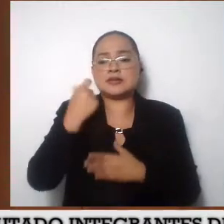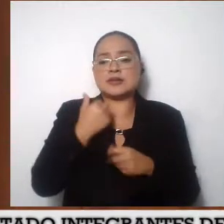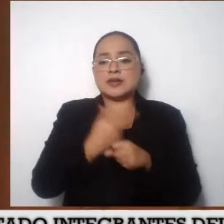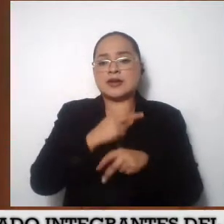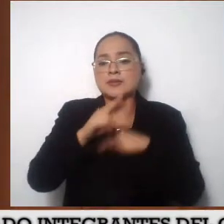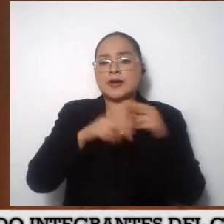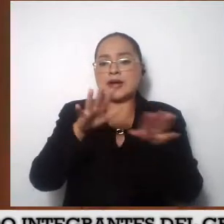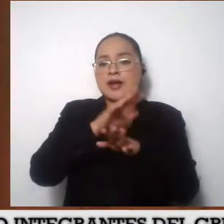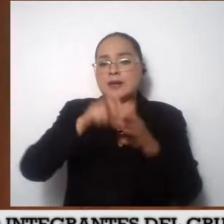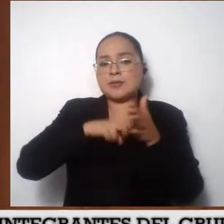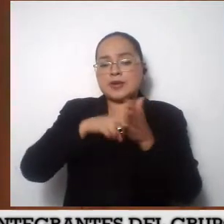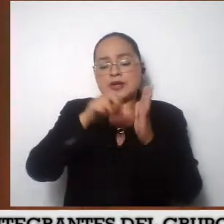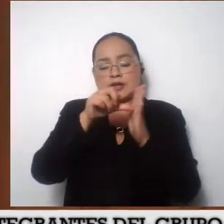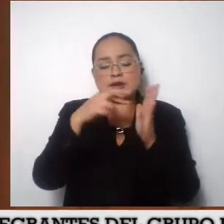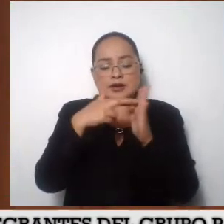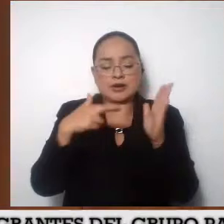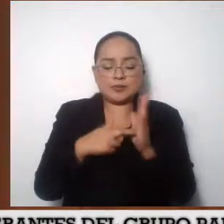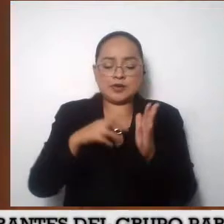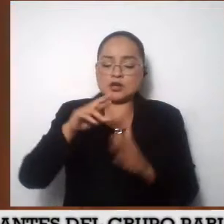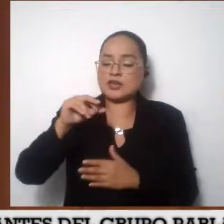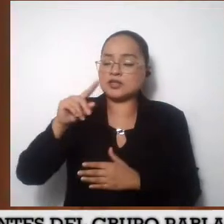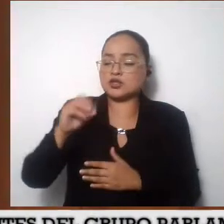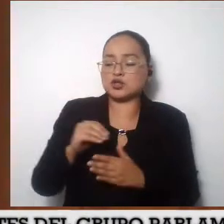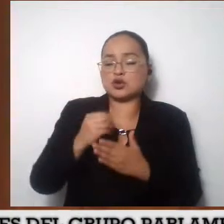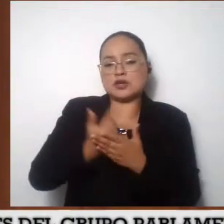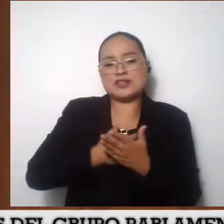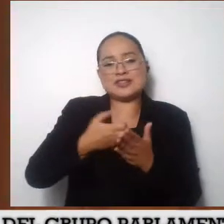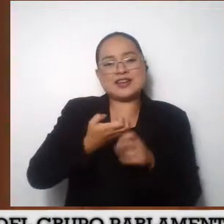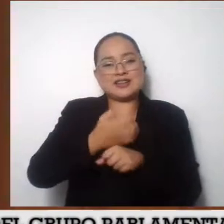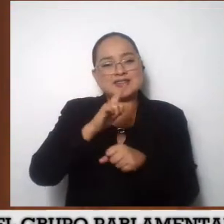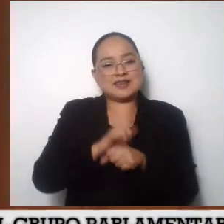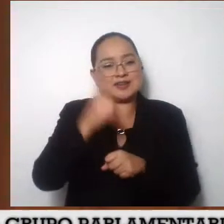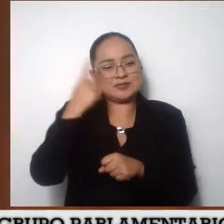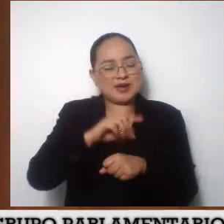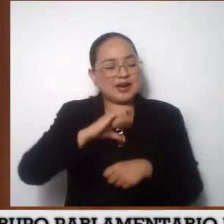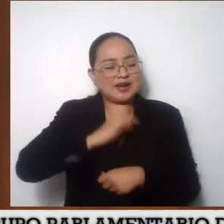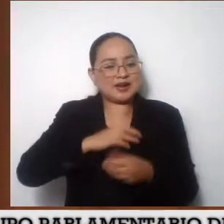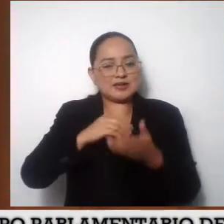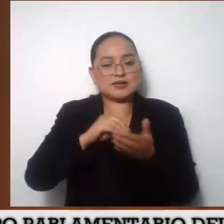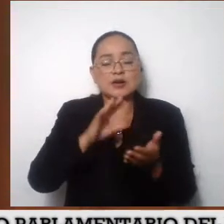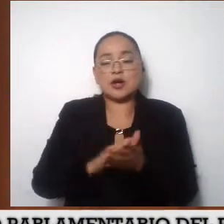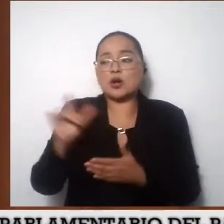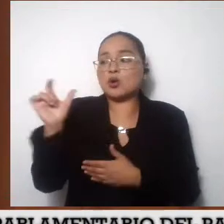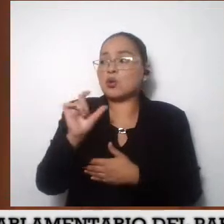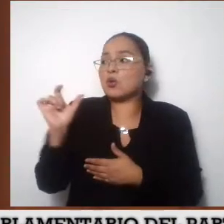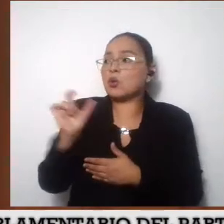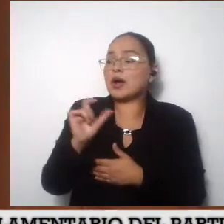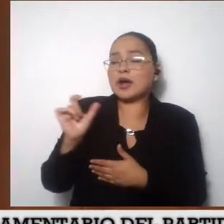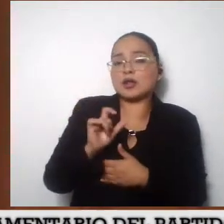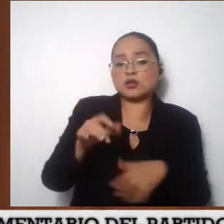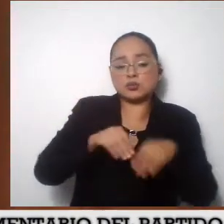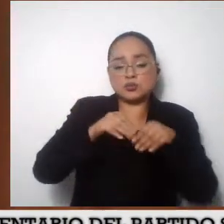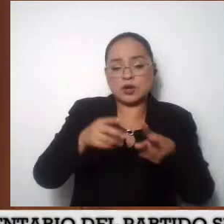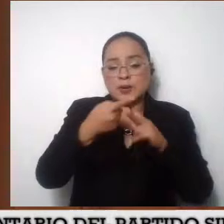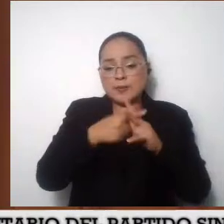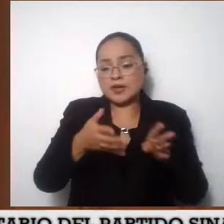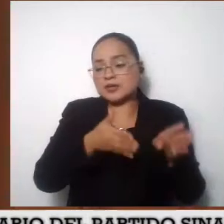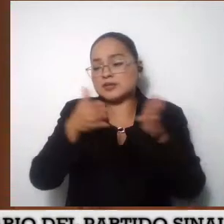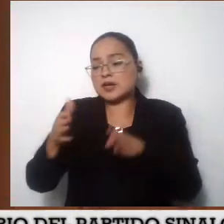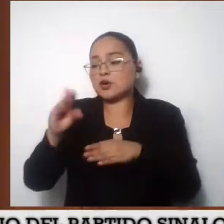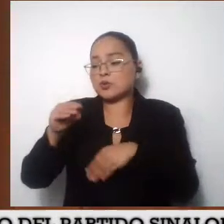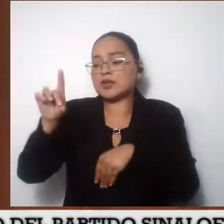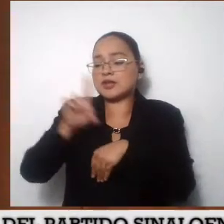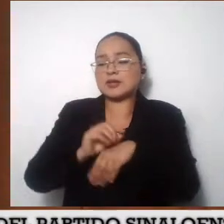reglamento del Registro Estatal del Cáncer para los efectos de este decreto en los 90 días posteriores al día siguiente de su vigencia. Atentamente, Culiacán